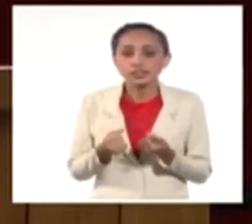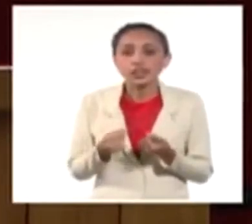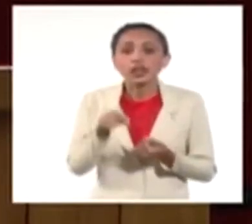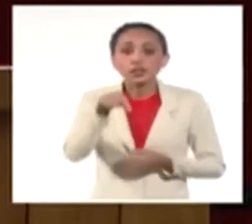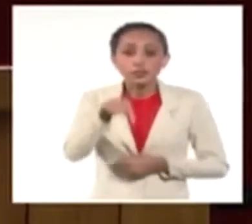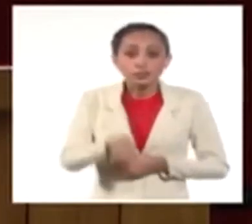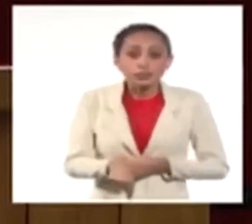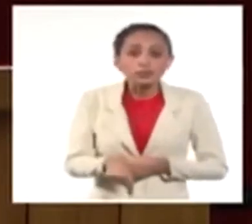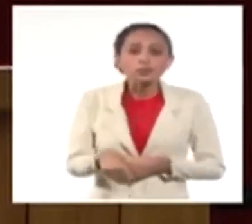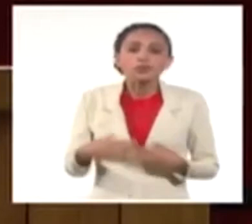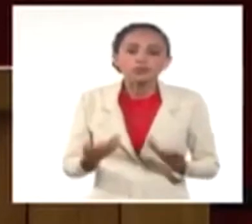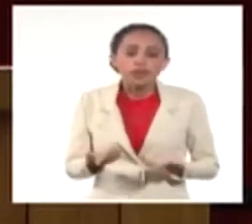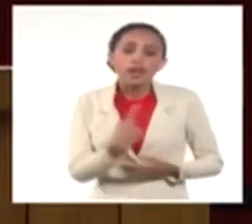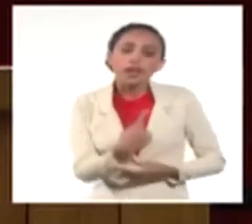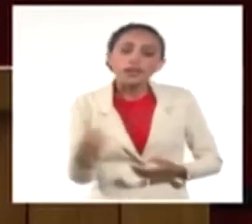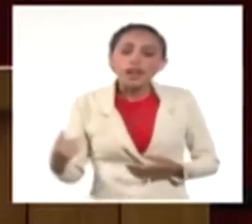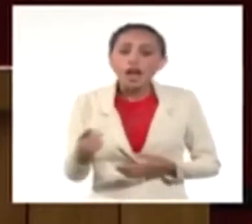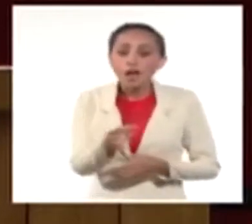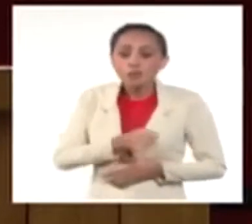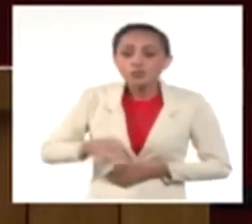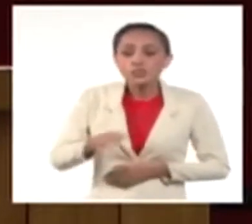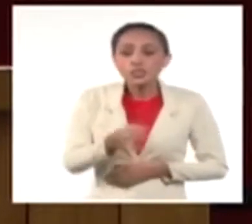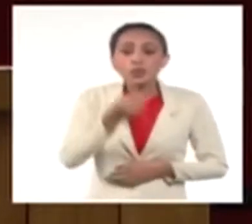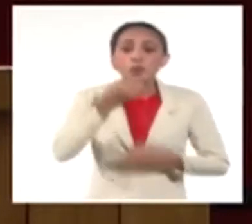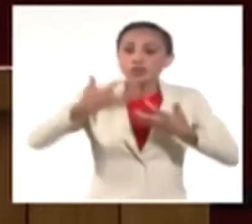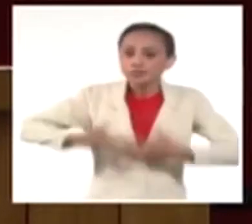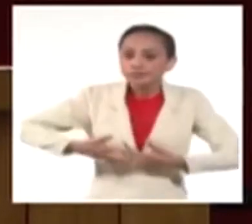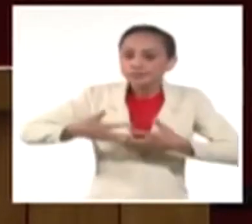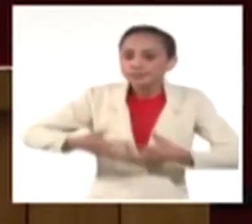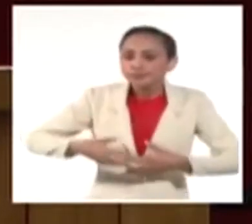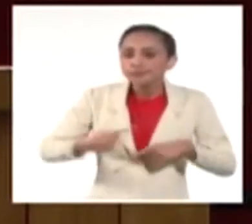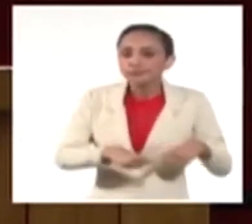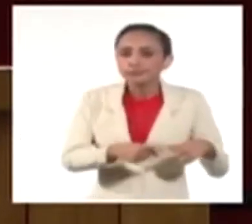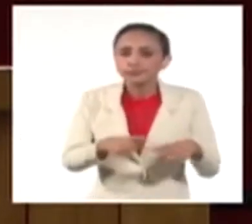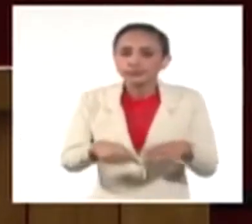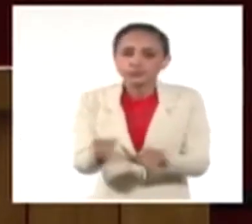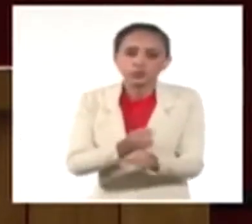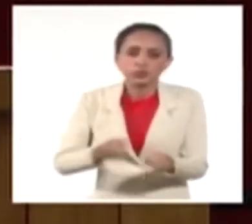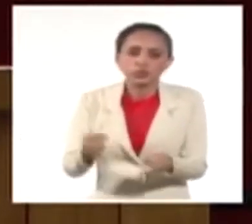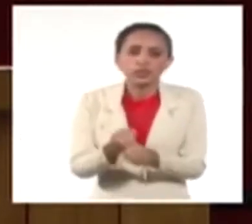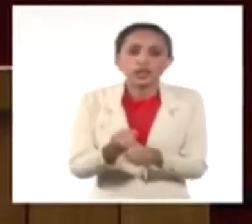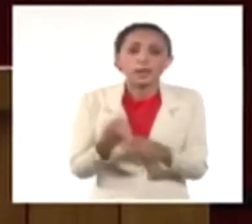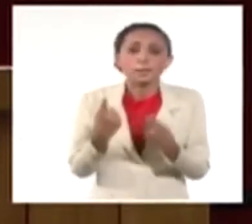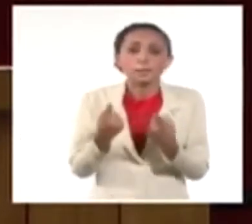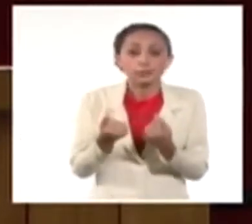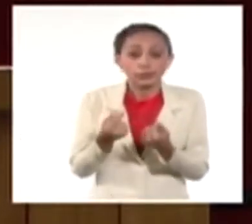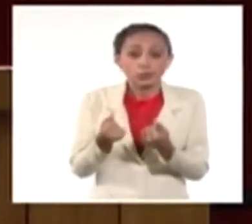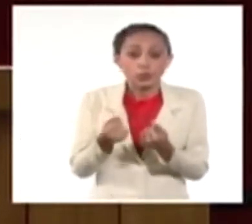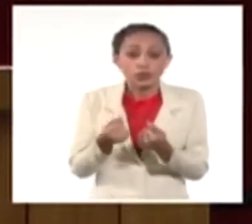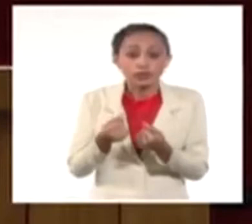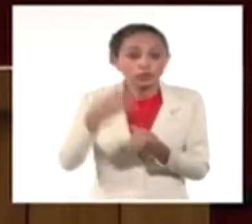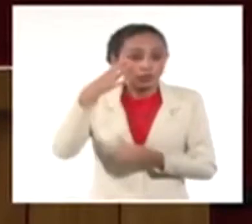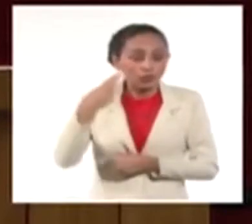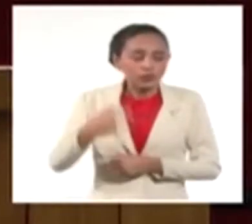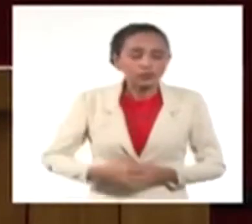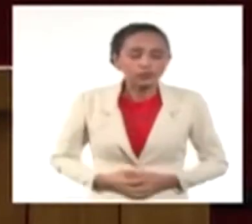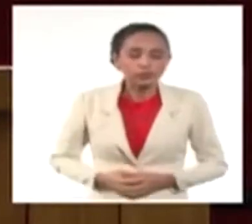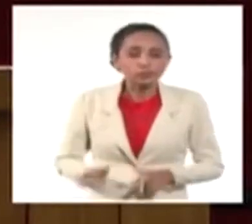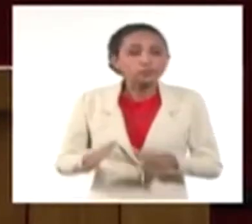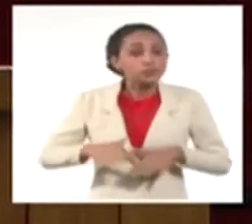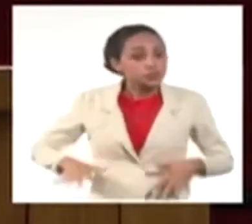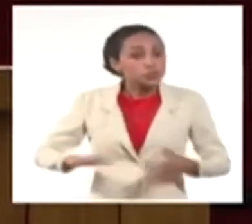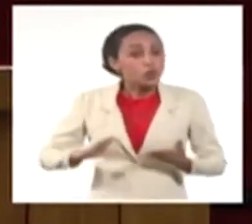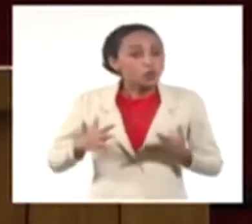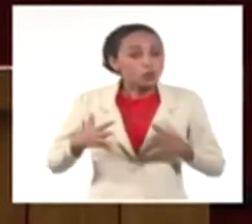sea capaz de generar y los que recibe desde el presupuesto central. Aún en la compleja situación